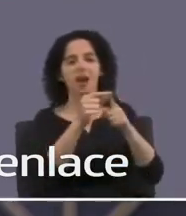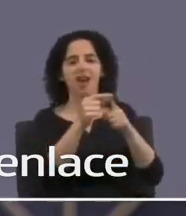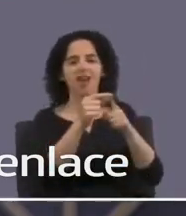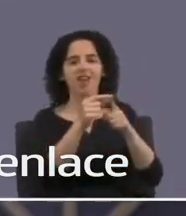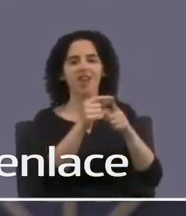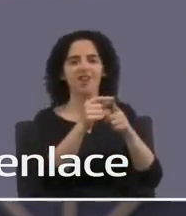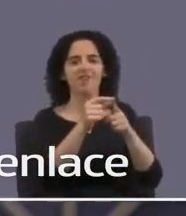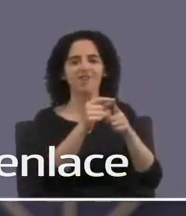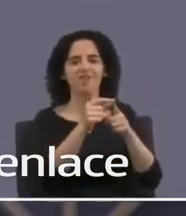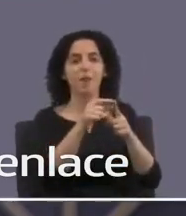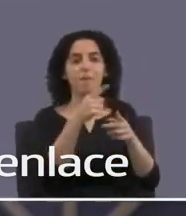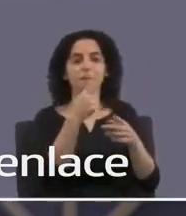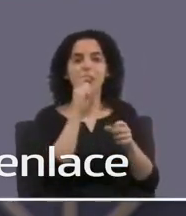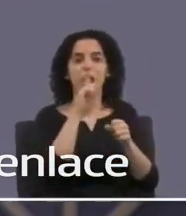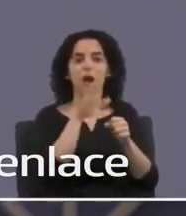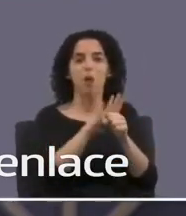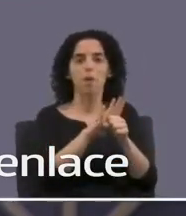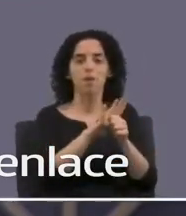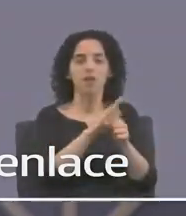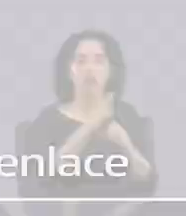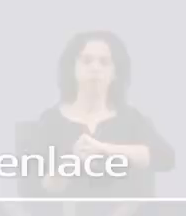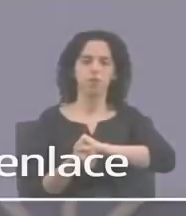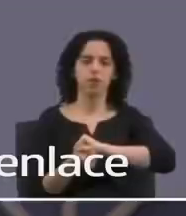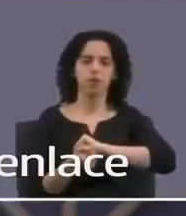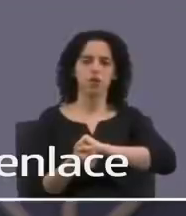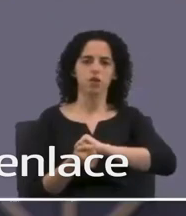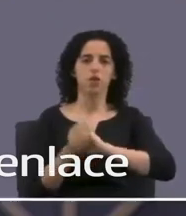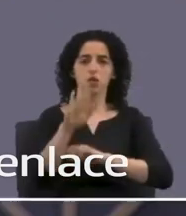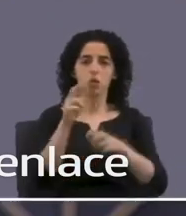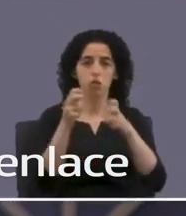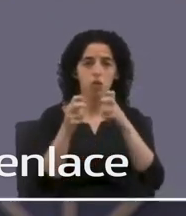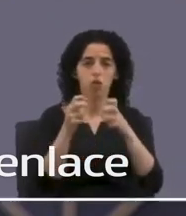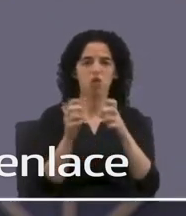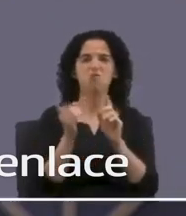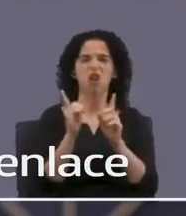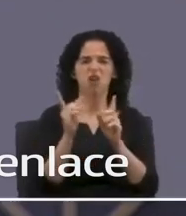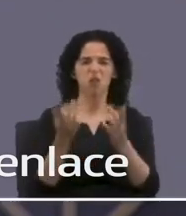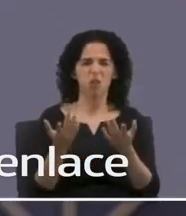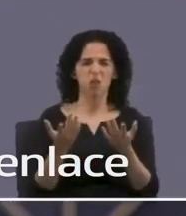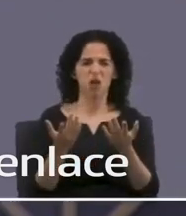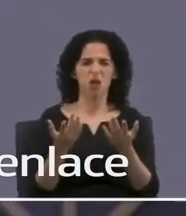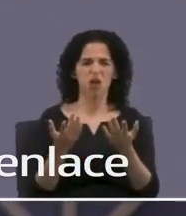se diera les cambió sus nombres. ¿Cuál es tu